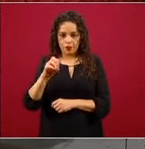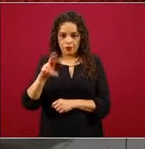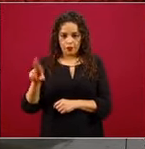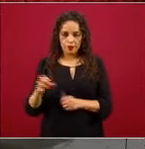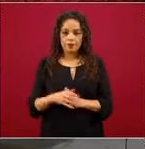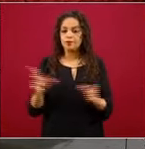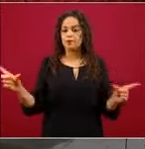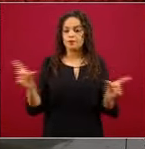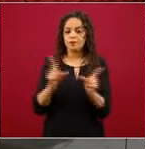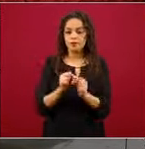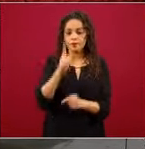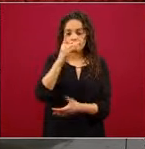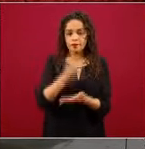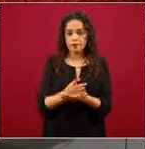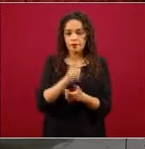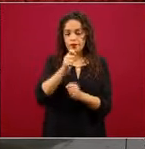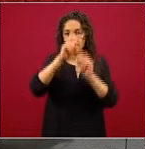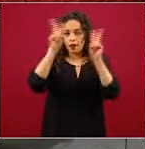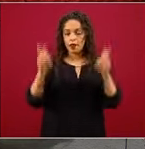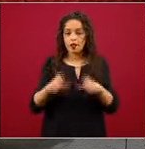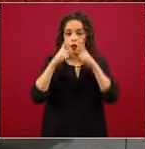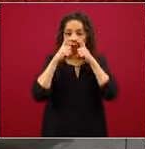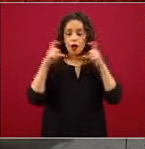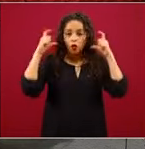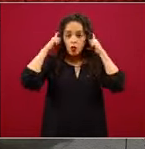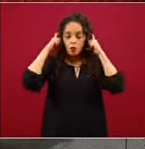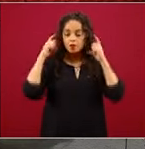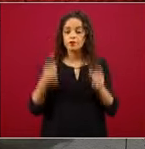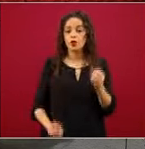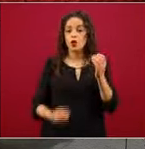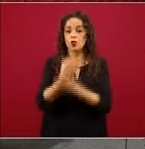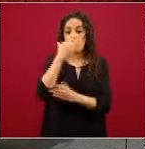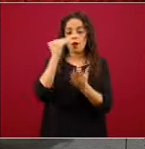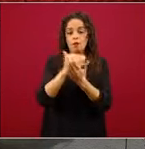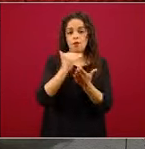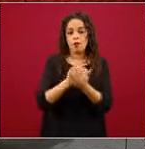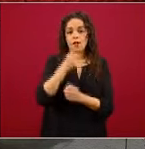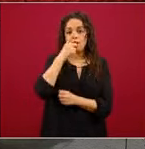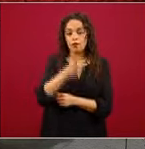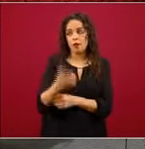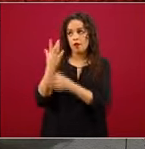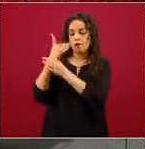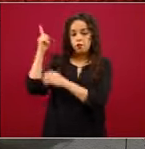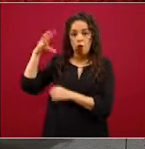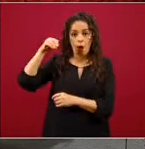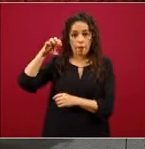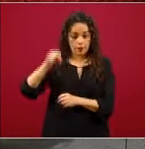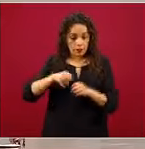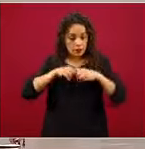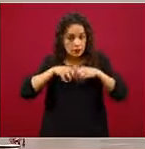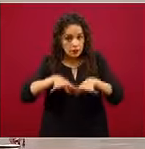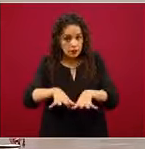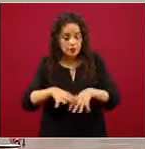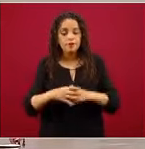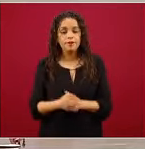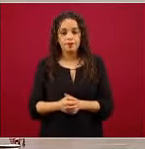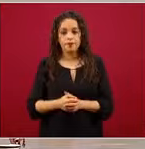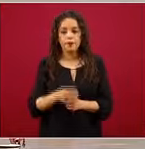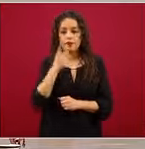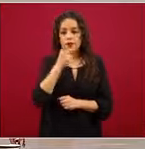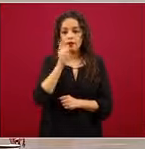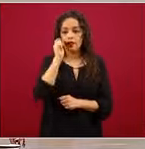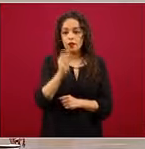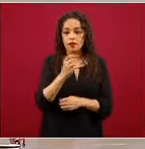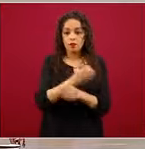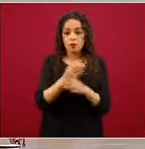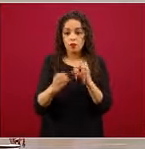cubrebocas, el lineamiento nuevo de la Organización Mundial de la Salud pone una serie de elementos